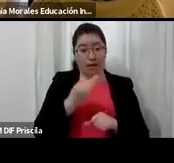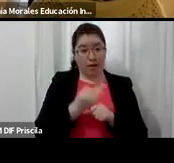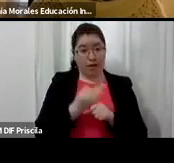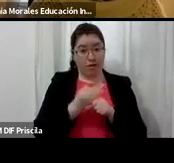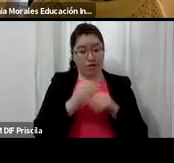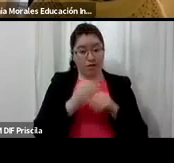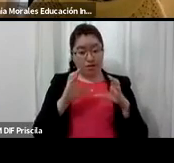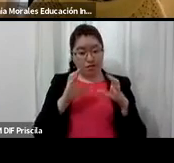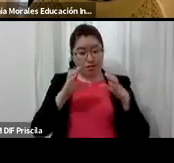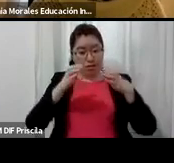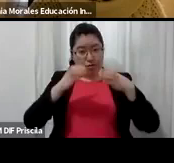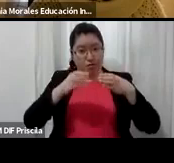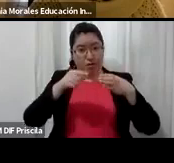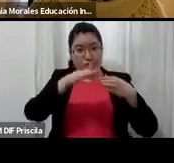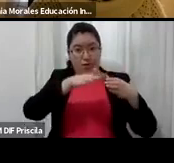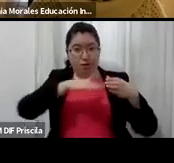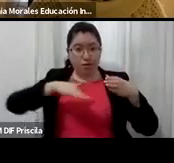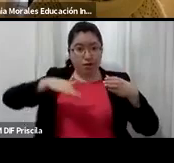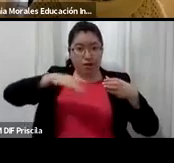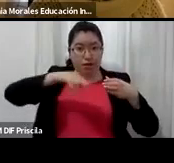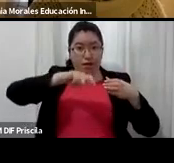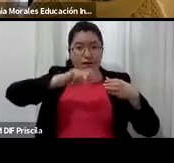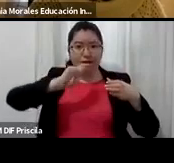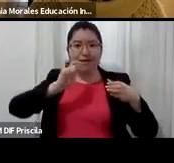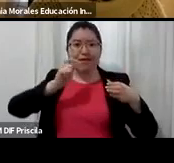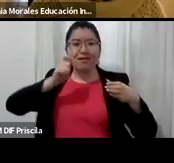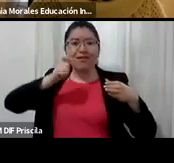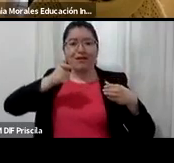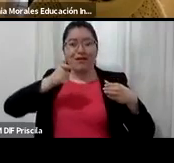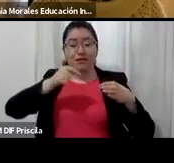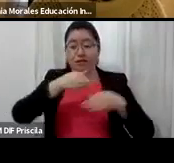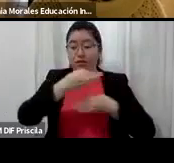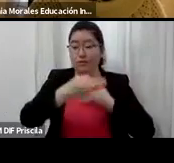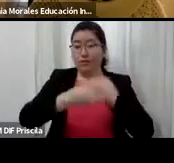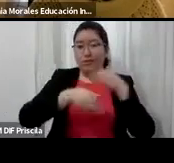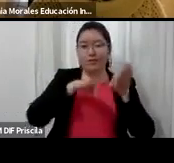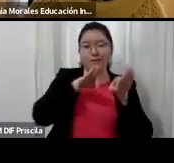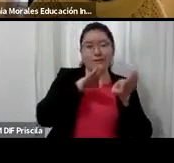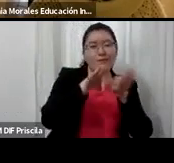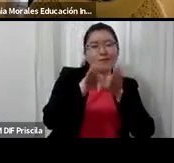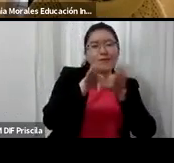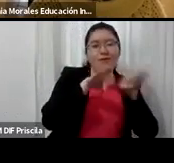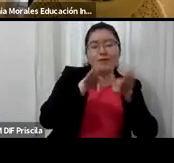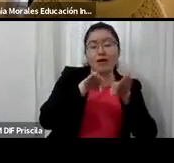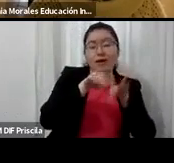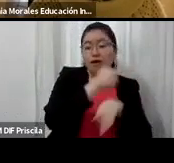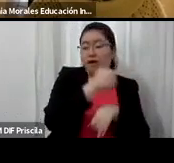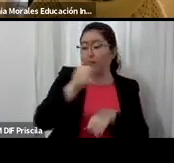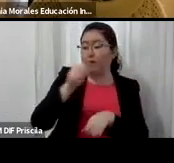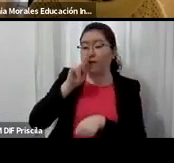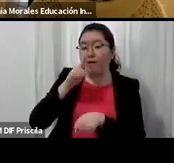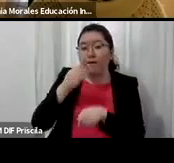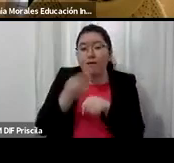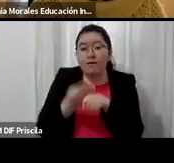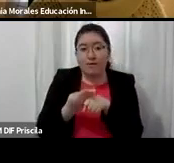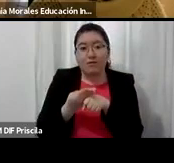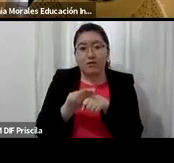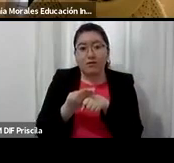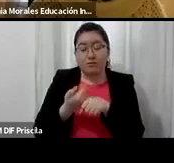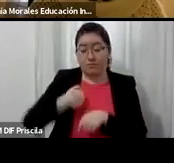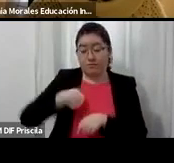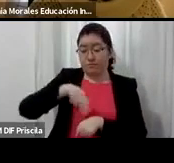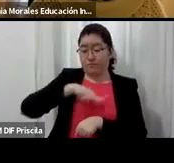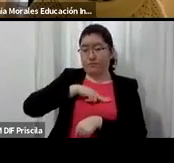que trabajamos porque haya una responsabilidad de manera colectiva, ¿no? Nosotros tenemos más de 20